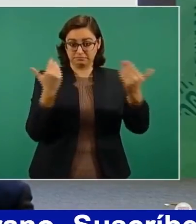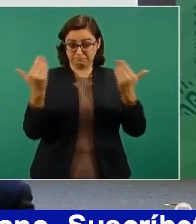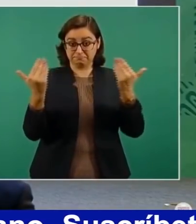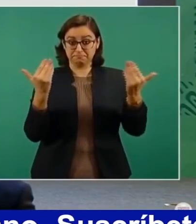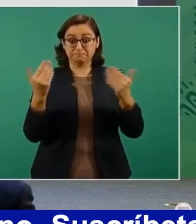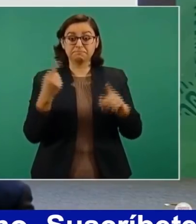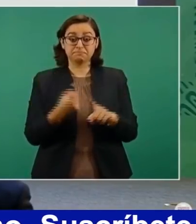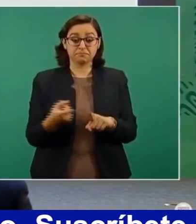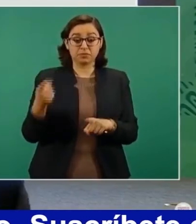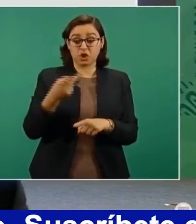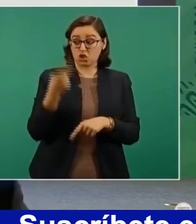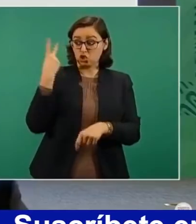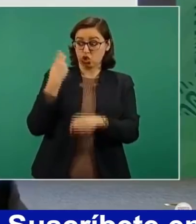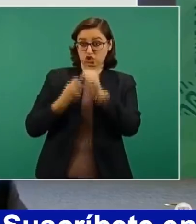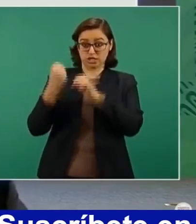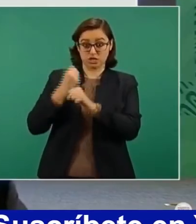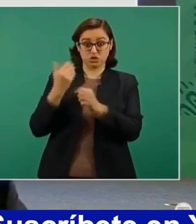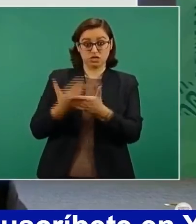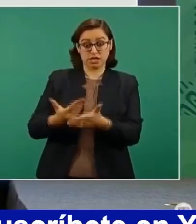De 88